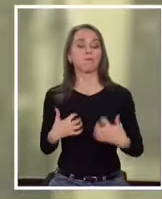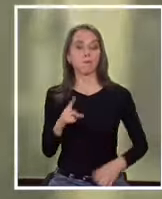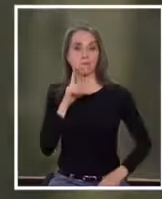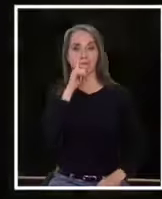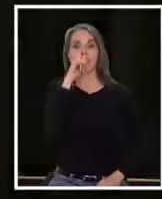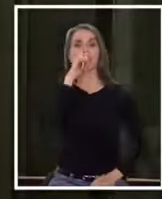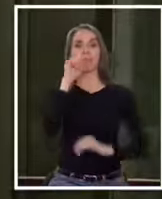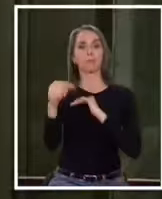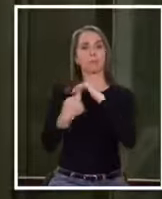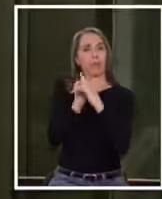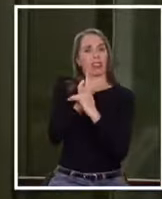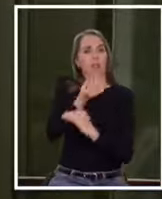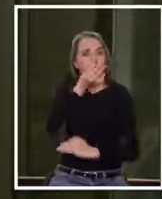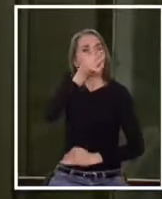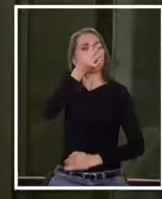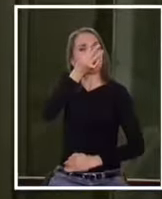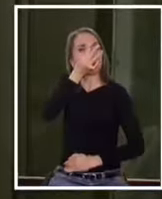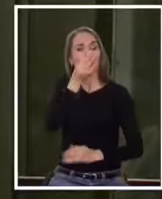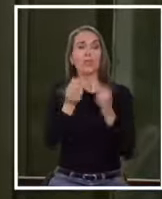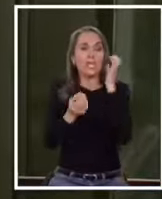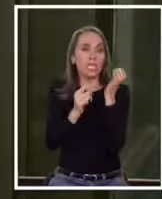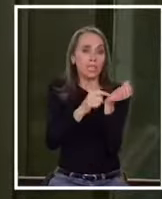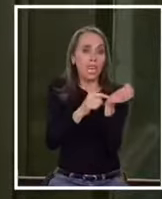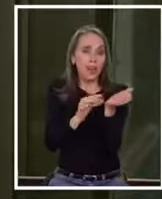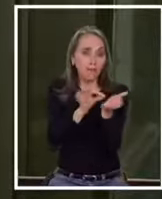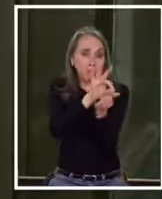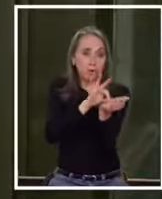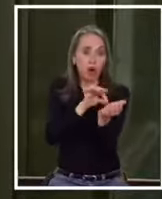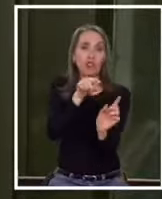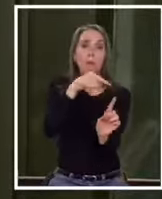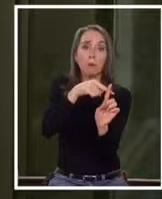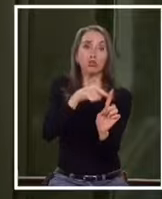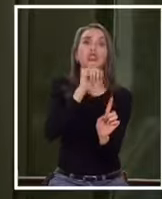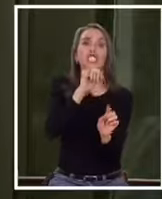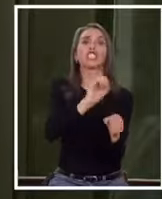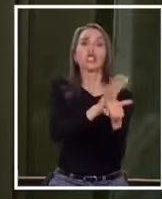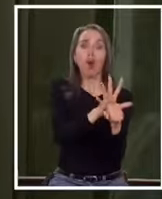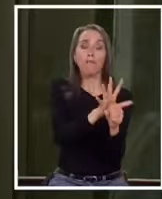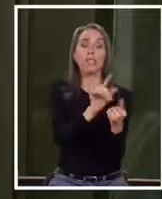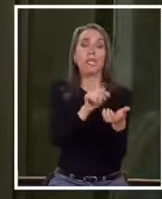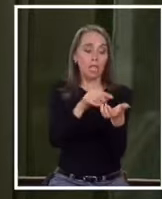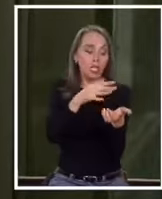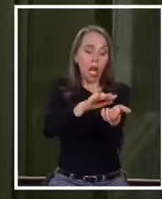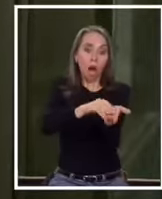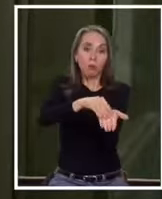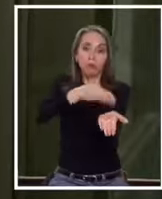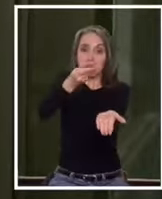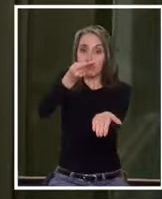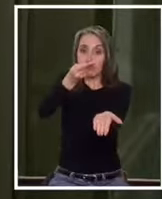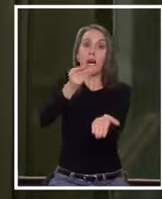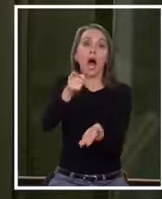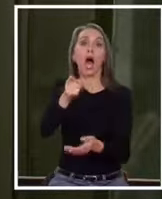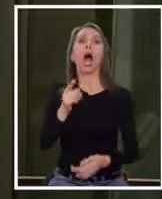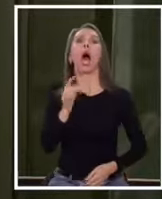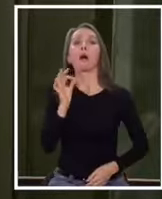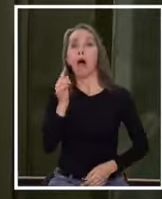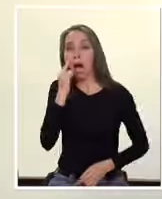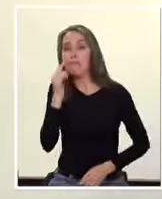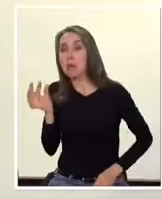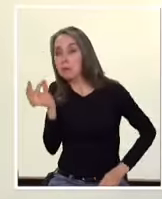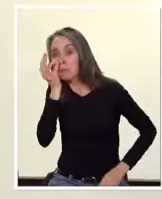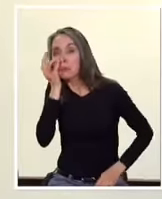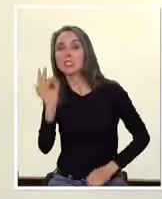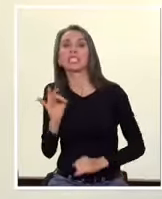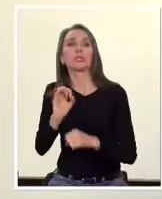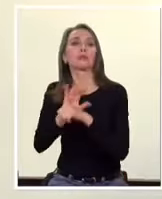e invasivo. Si su teléfono es positivo, muy probablemente usted es una persona PCR positiva.